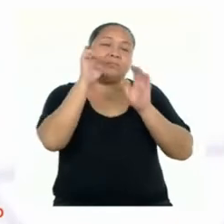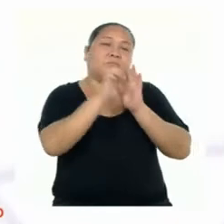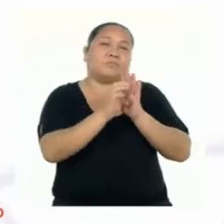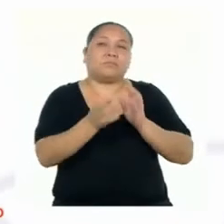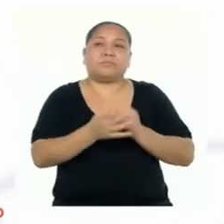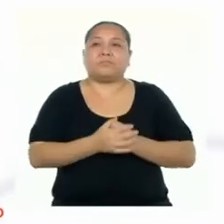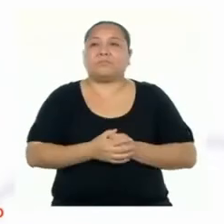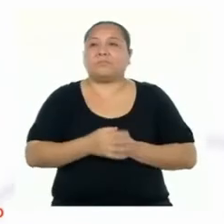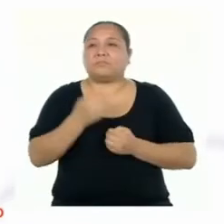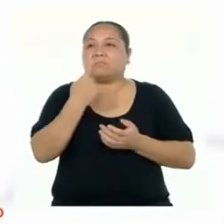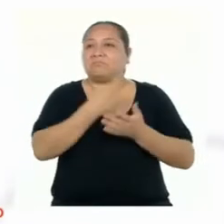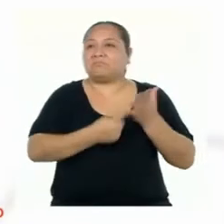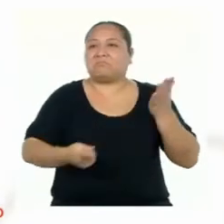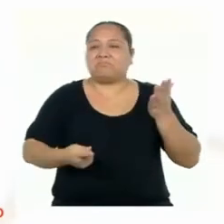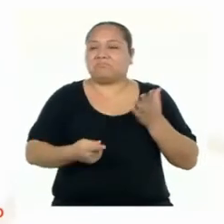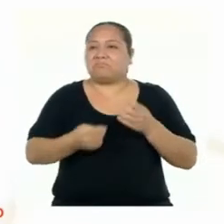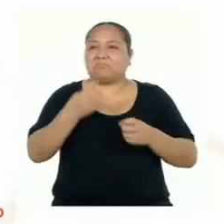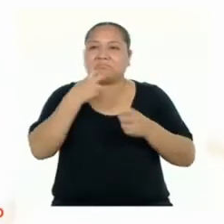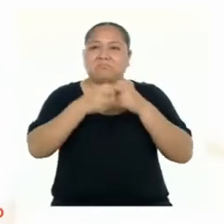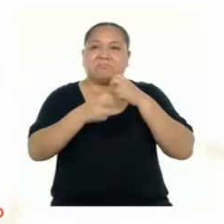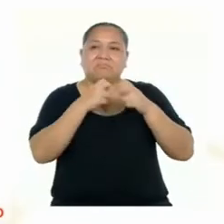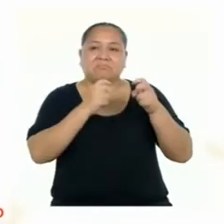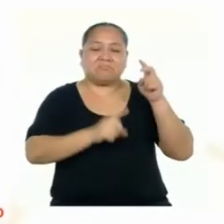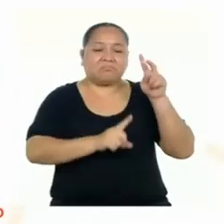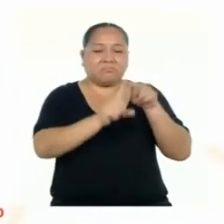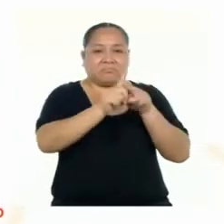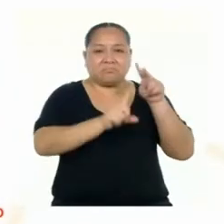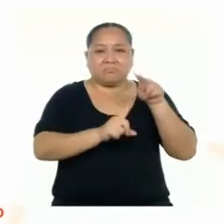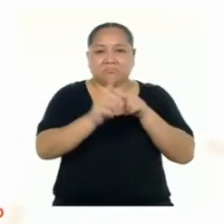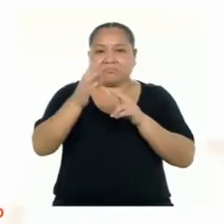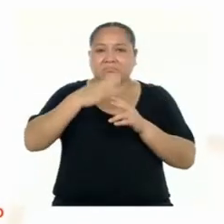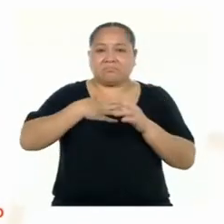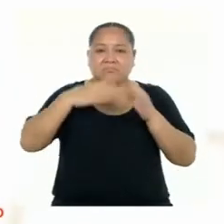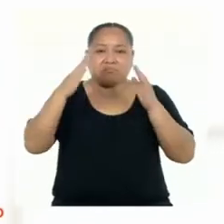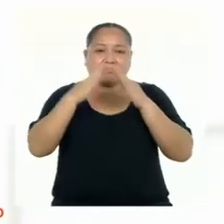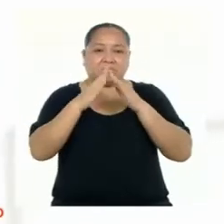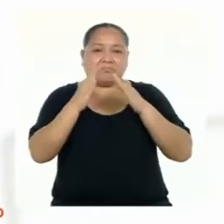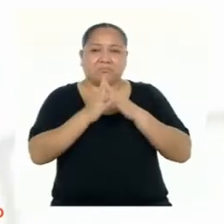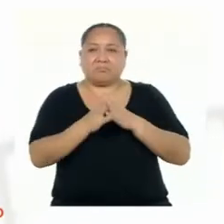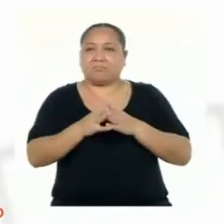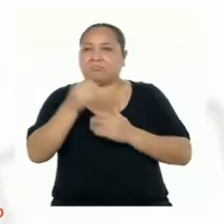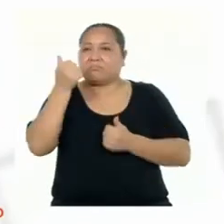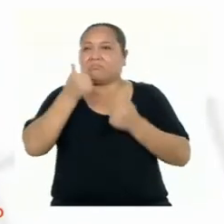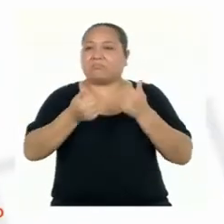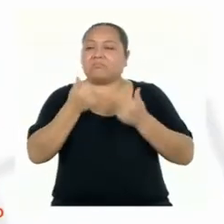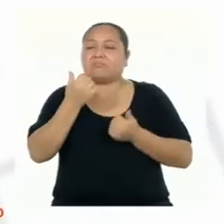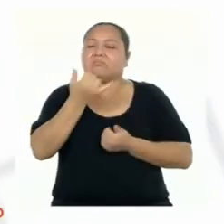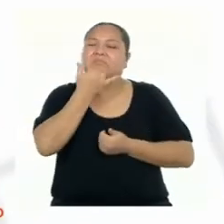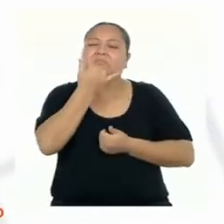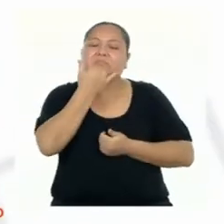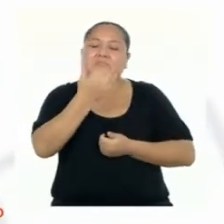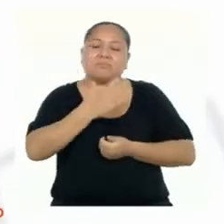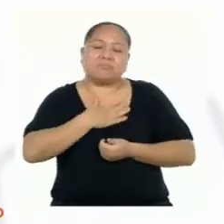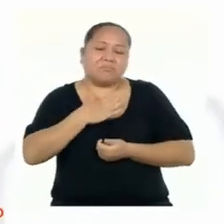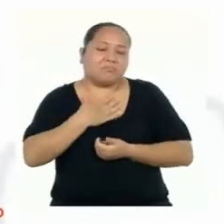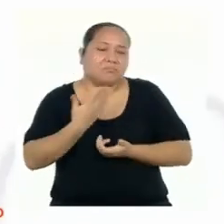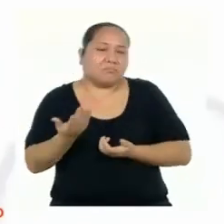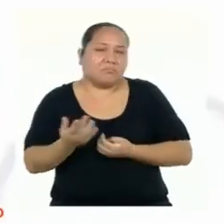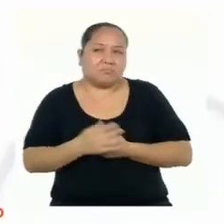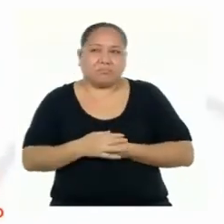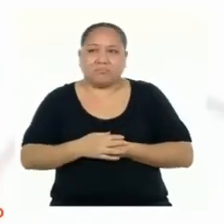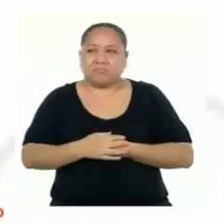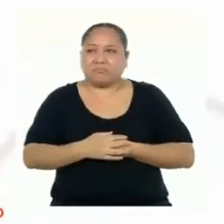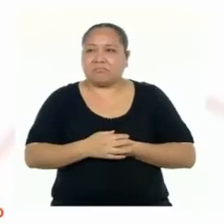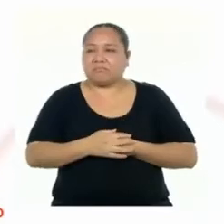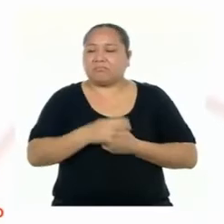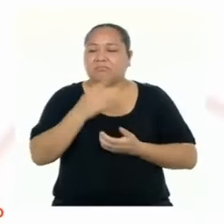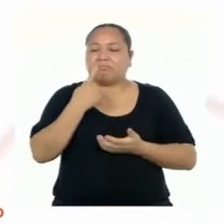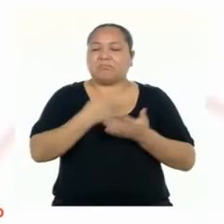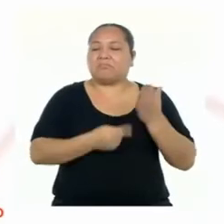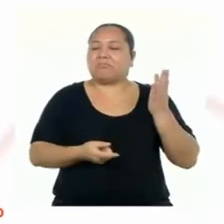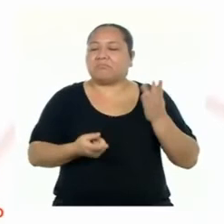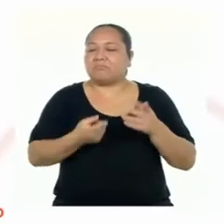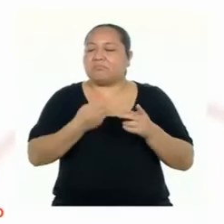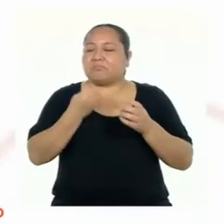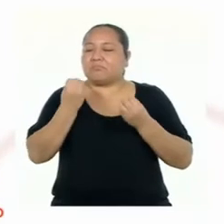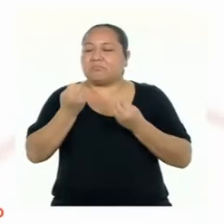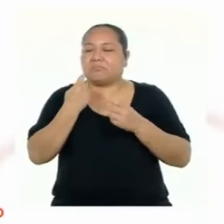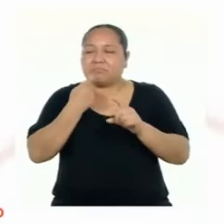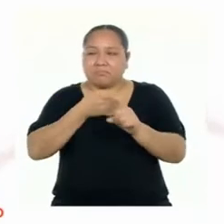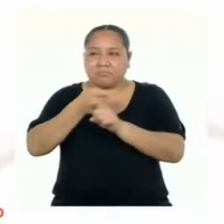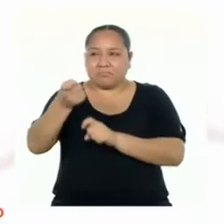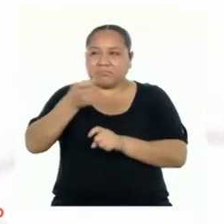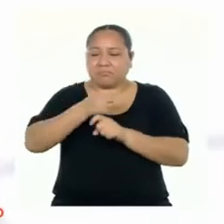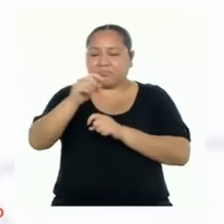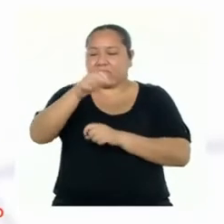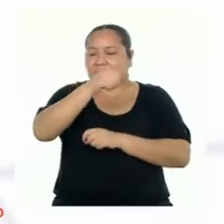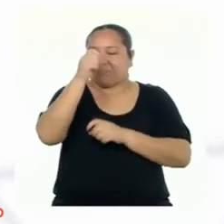como ¿qué conflictos se presentaron en mi hogar? ¿Qué efectos tuvo en mí? ¿O qué efectos tuvo en los demás?